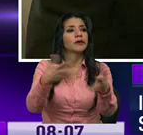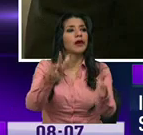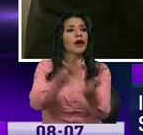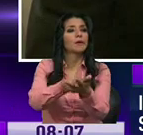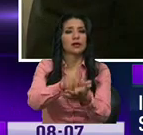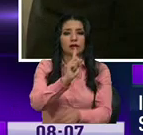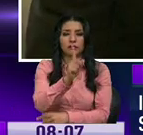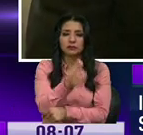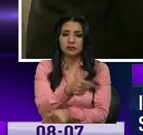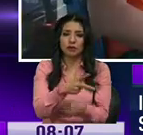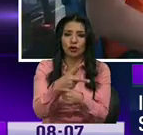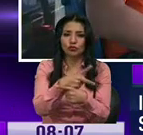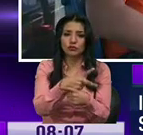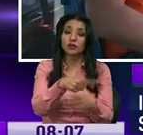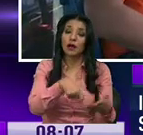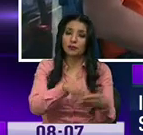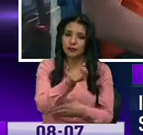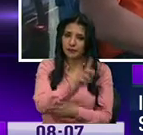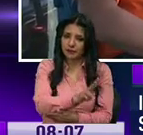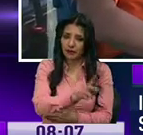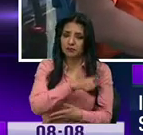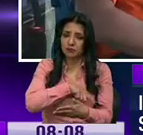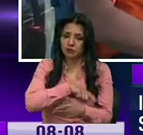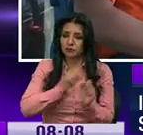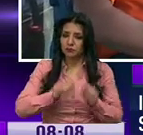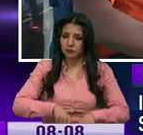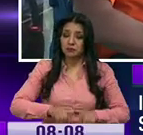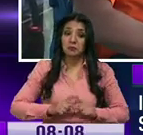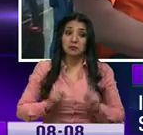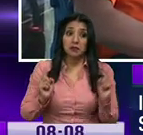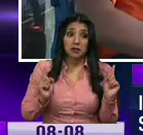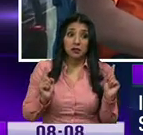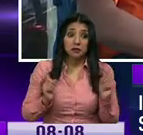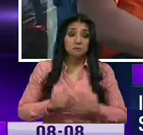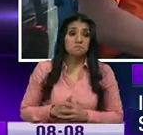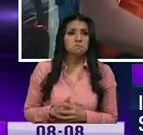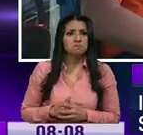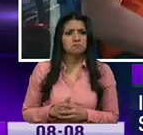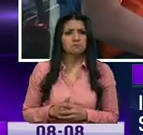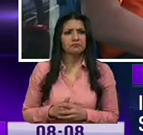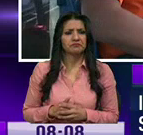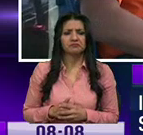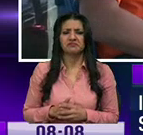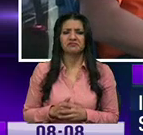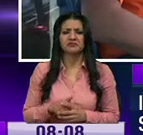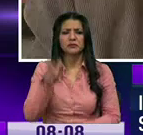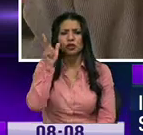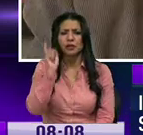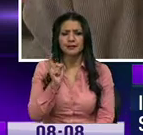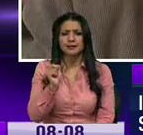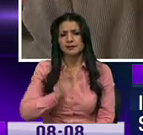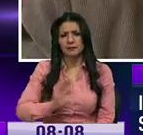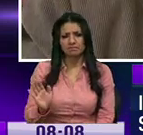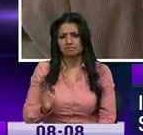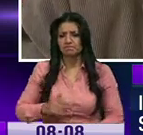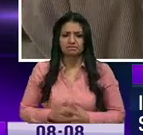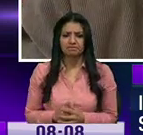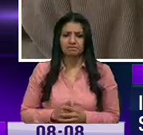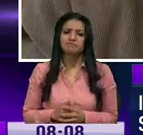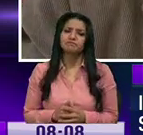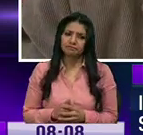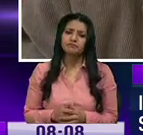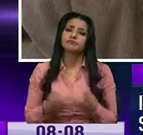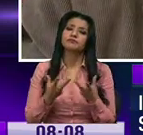el Consejo el que autorice. En todo caso, pues no creo que esto sea el fin de la materia, sino